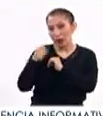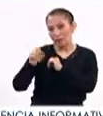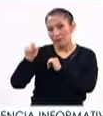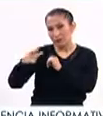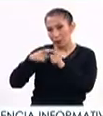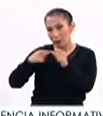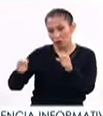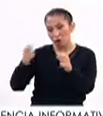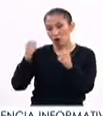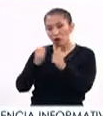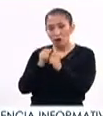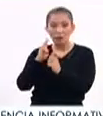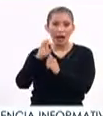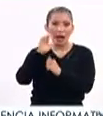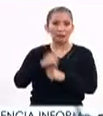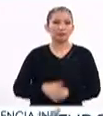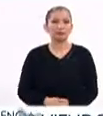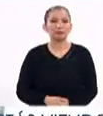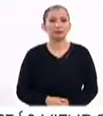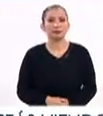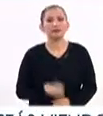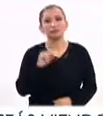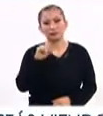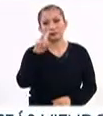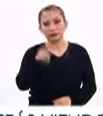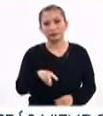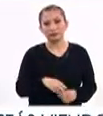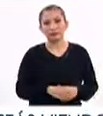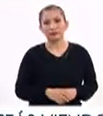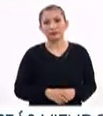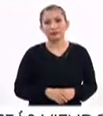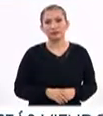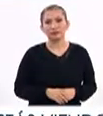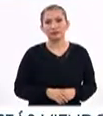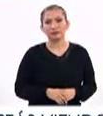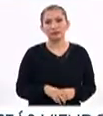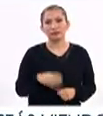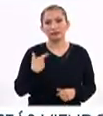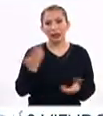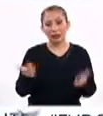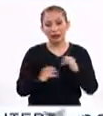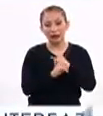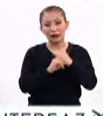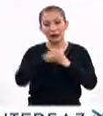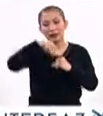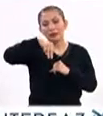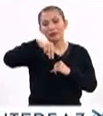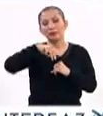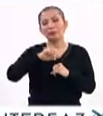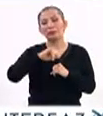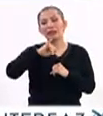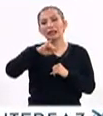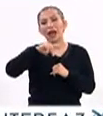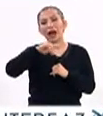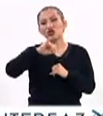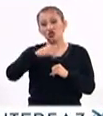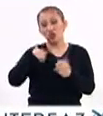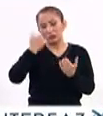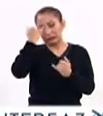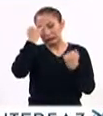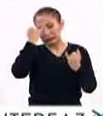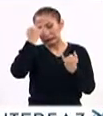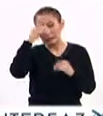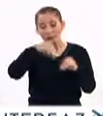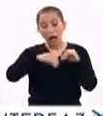mismo Japón a través de una beca. Sí, de hecho, la plataforma Minato está pensada precisamente